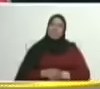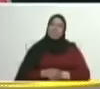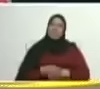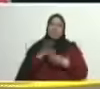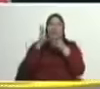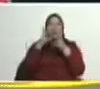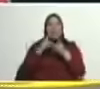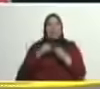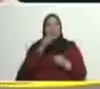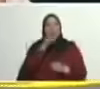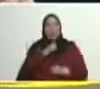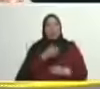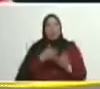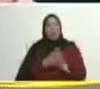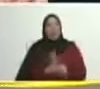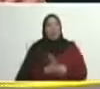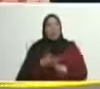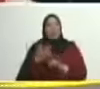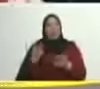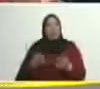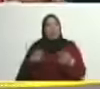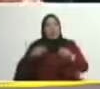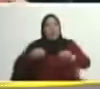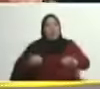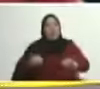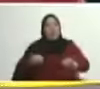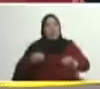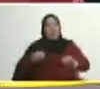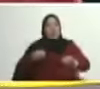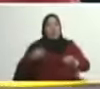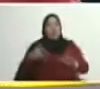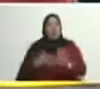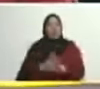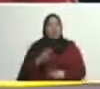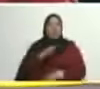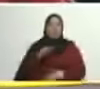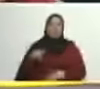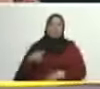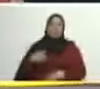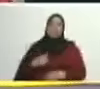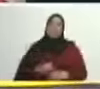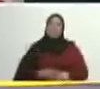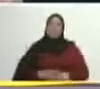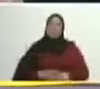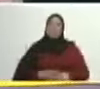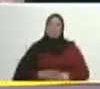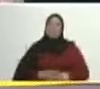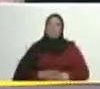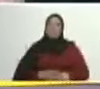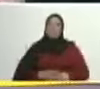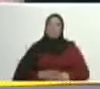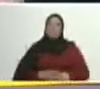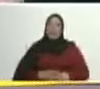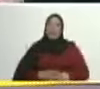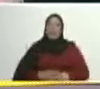cuando no había bloqueo ni agresiones en contra de la hermana República Bolivariana de